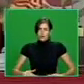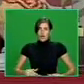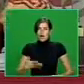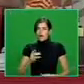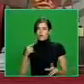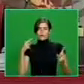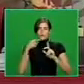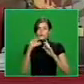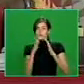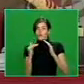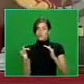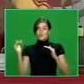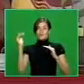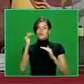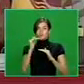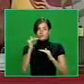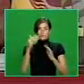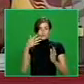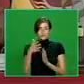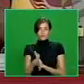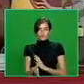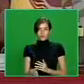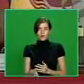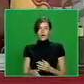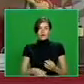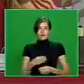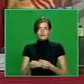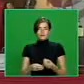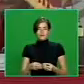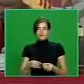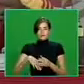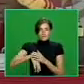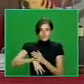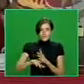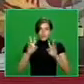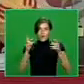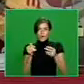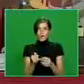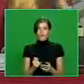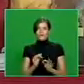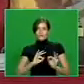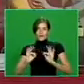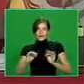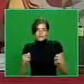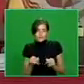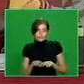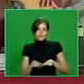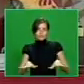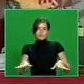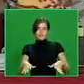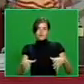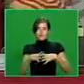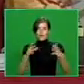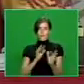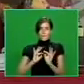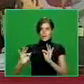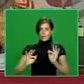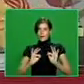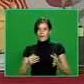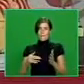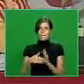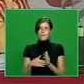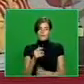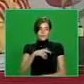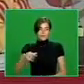objetivo superior de echar raíces para un nuevo teatro de expandir su acción de preparar a miles